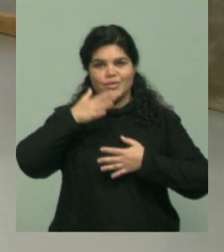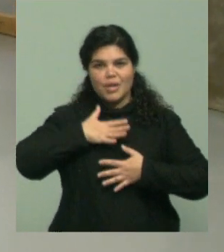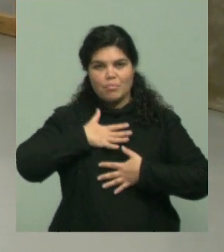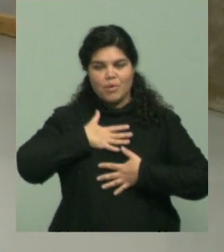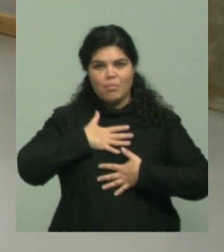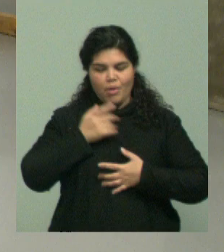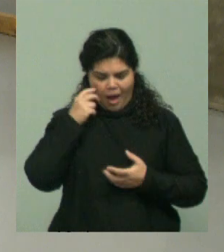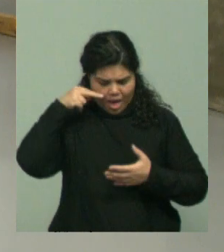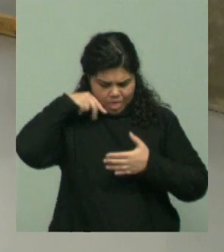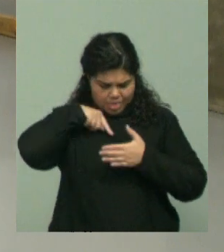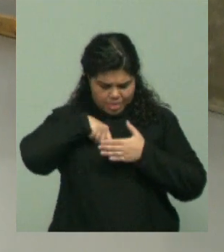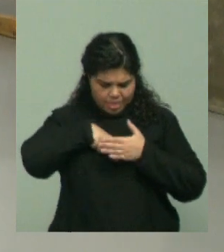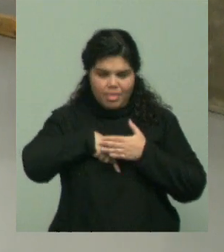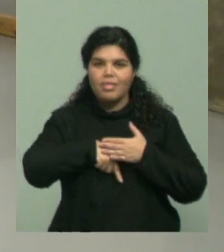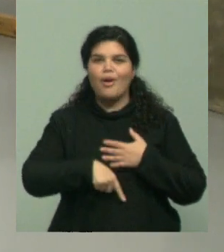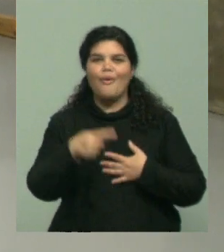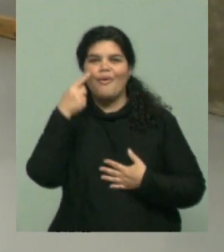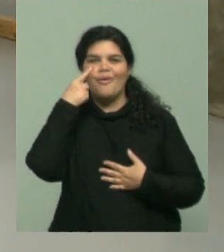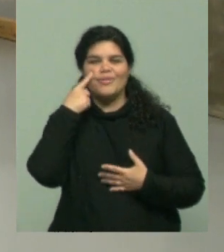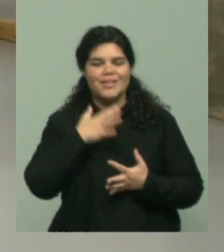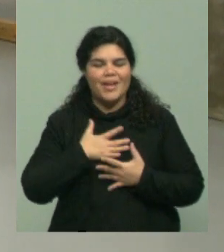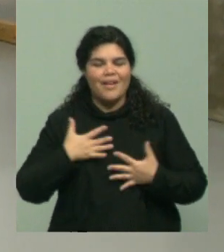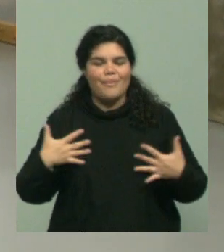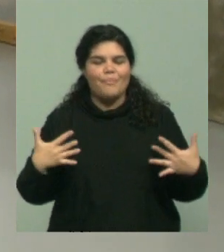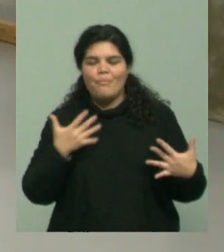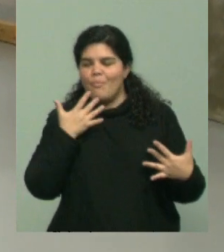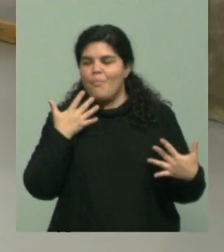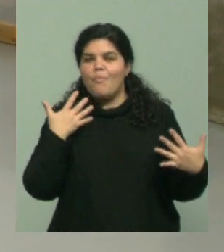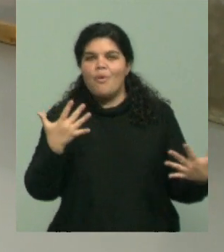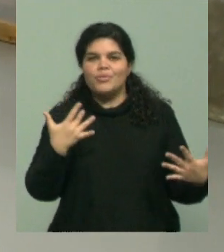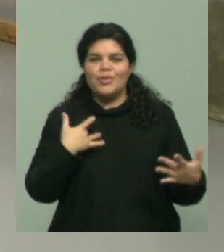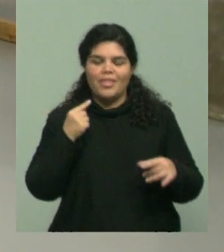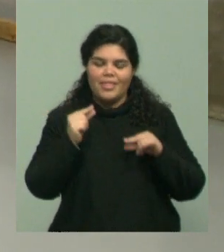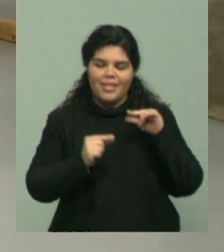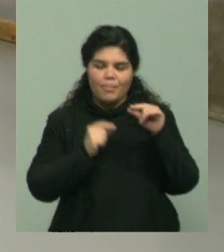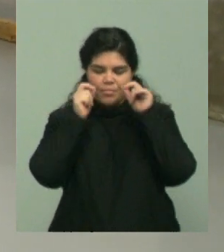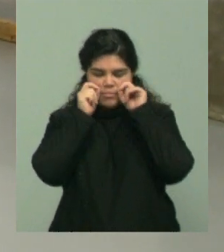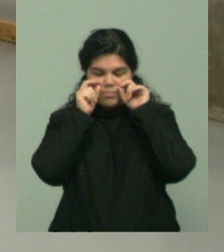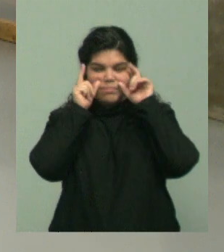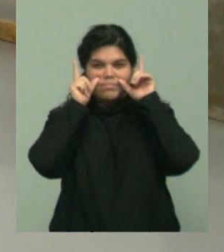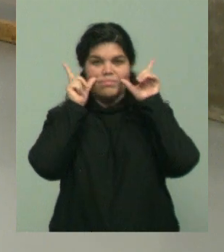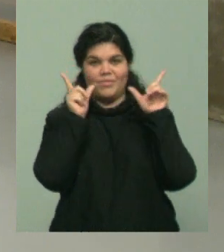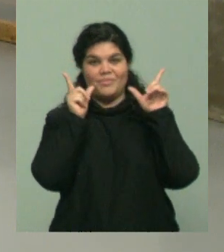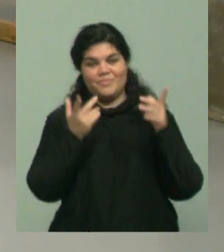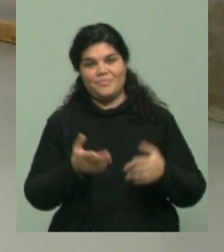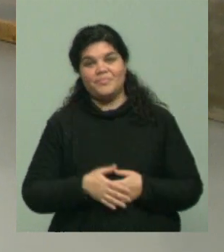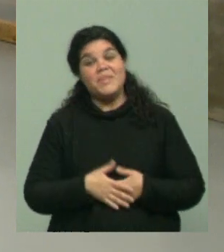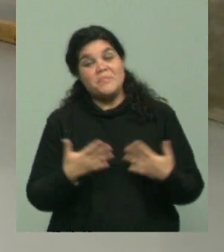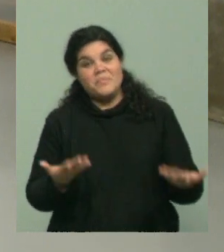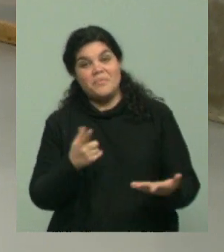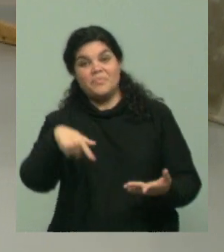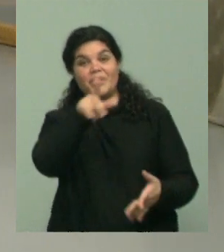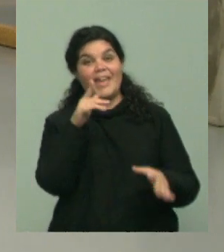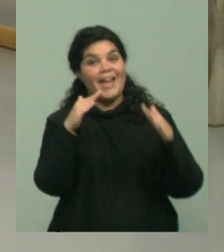mundo interior que es maravilloso. Suavemente abrimos los ojitos y bueno, tarea para la casa, seguir practicando